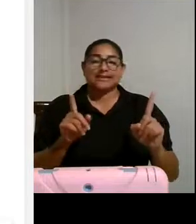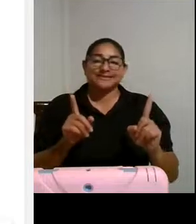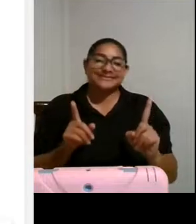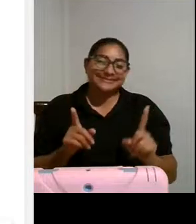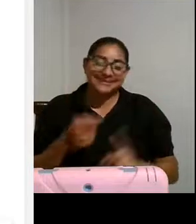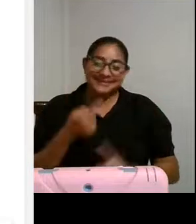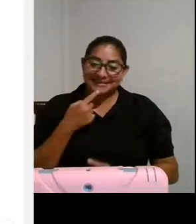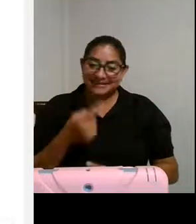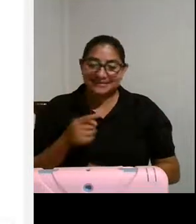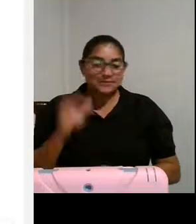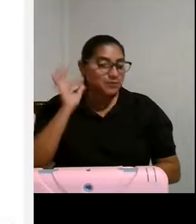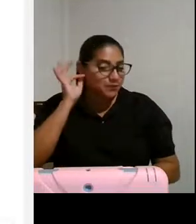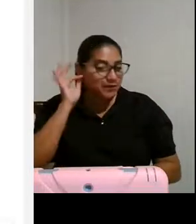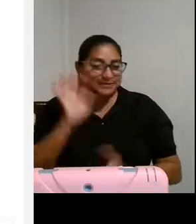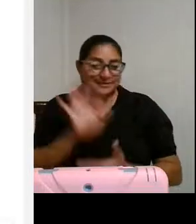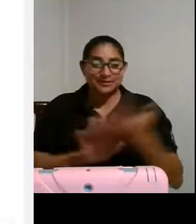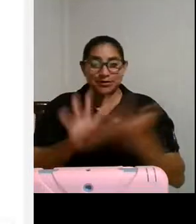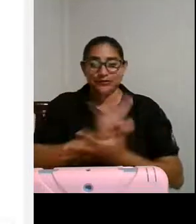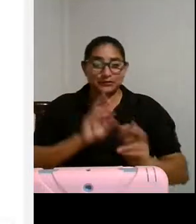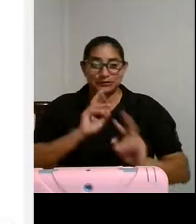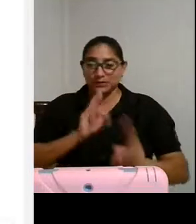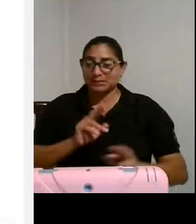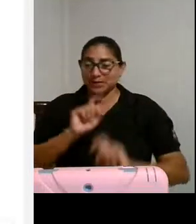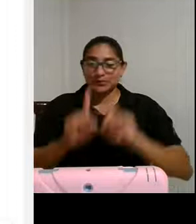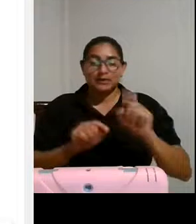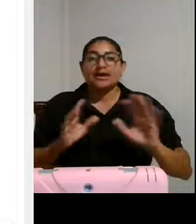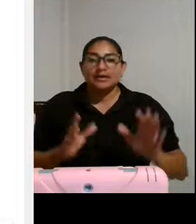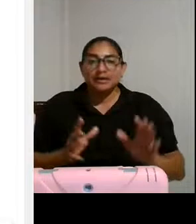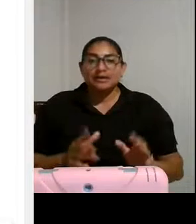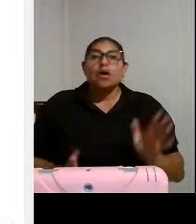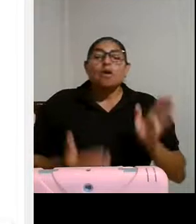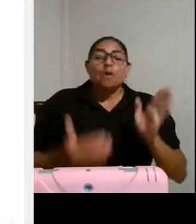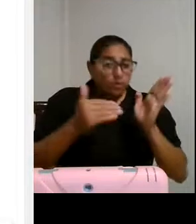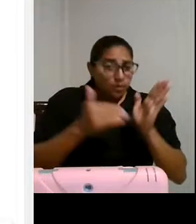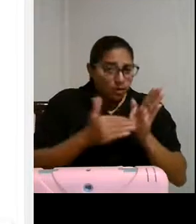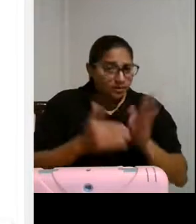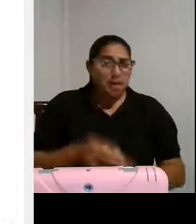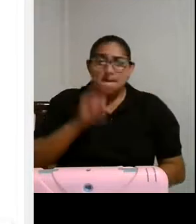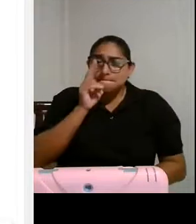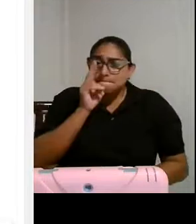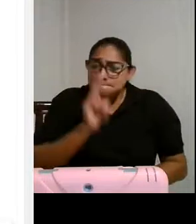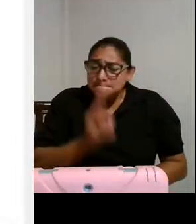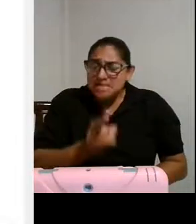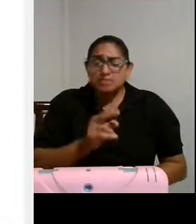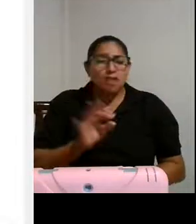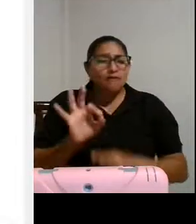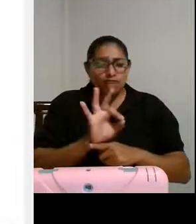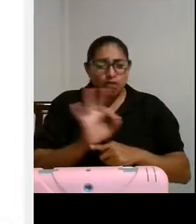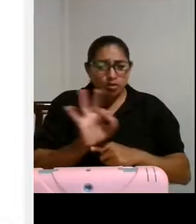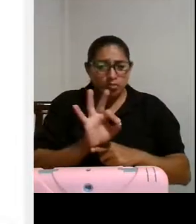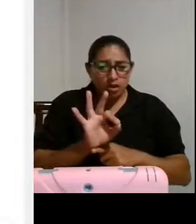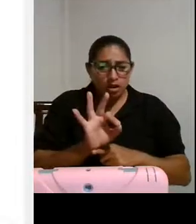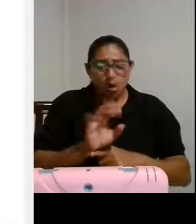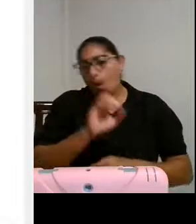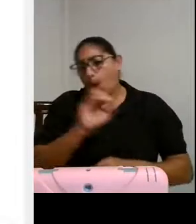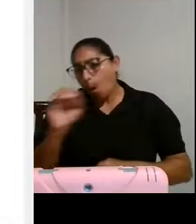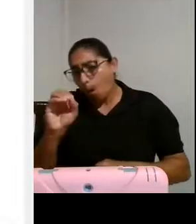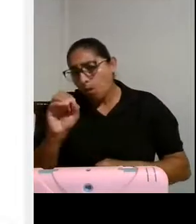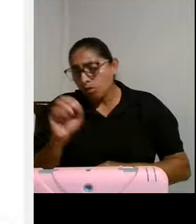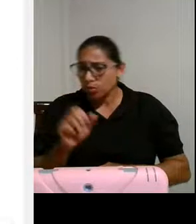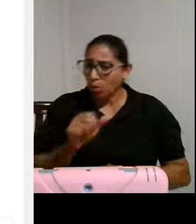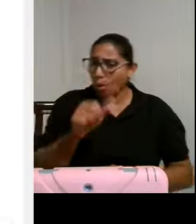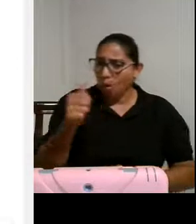aquí, por ejemplo, ajá. siempre lo hago solo con esta fórmula directa o ellos y